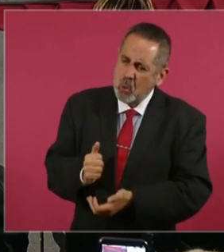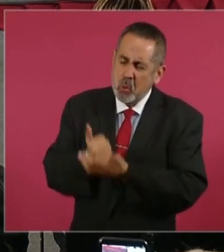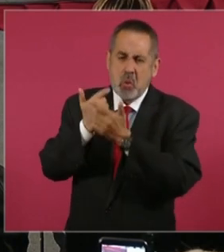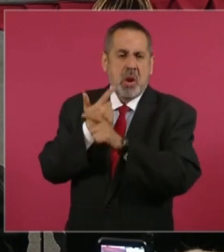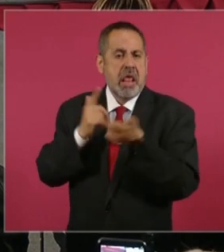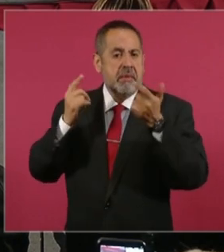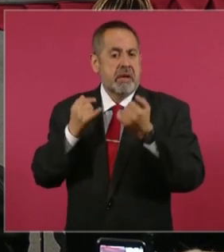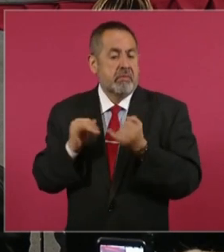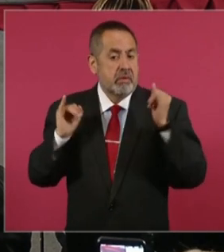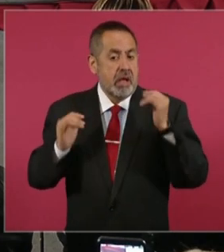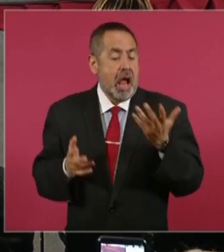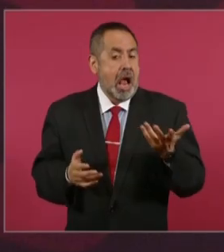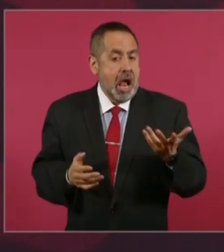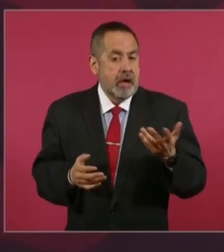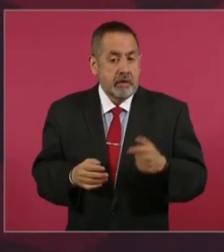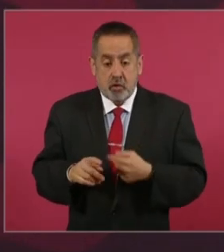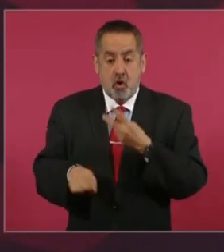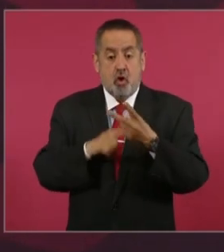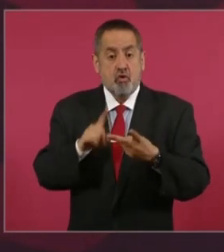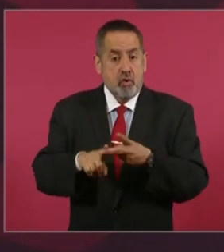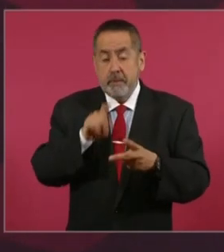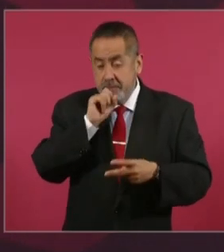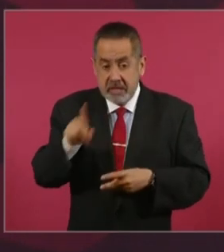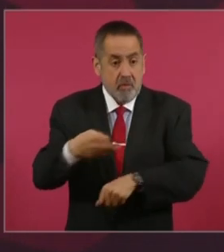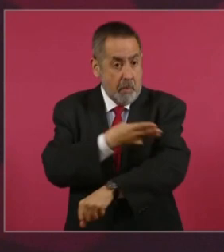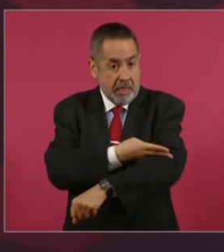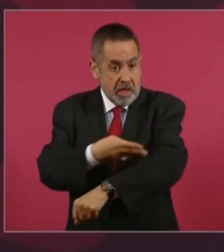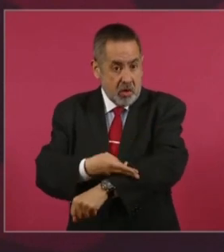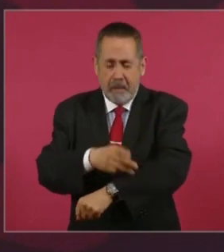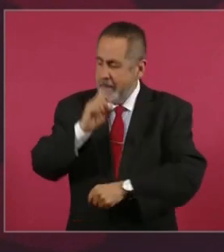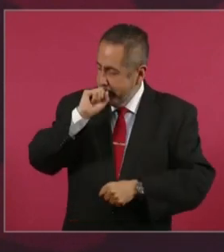en México es el de Francisco I. Madero,